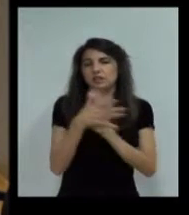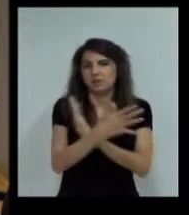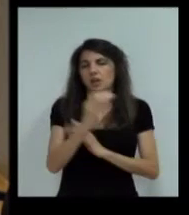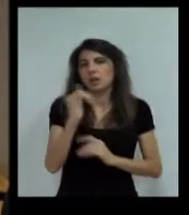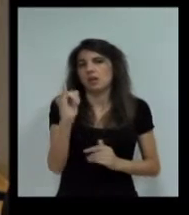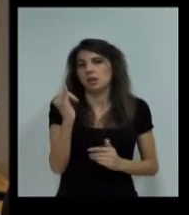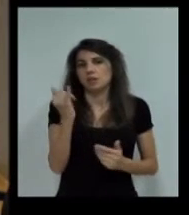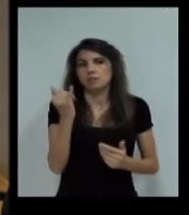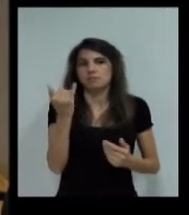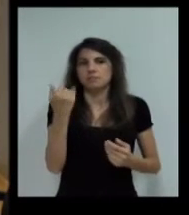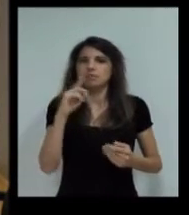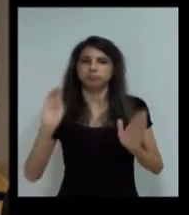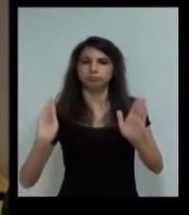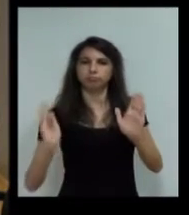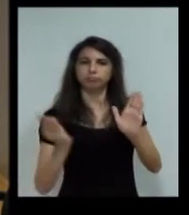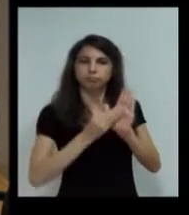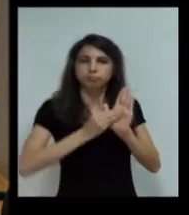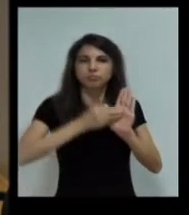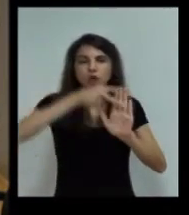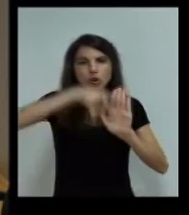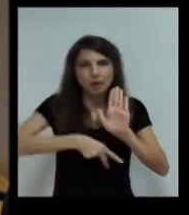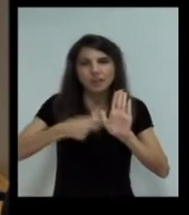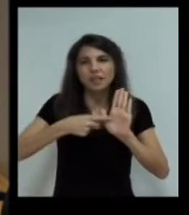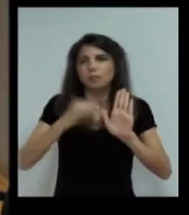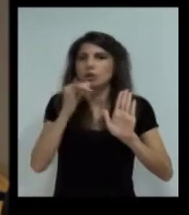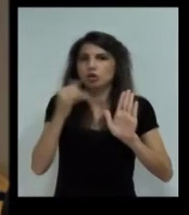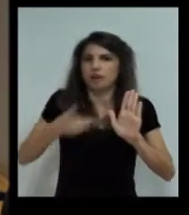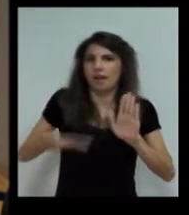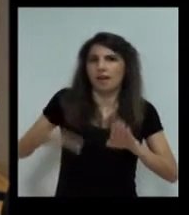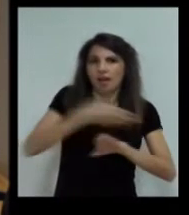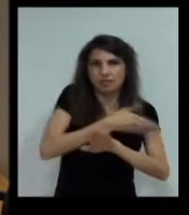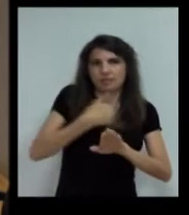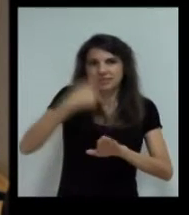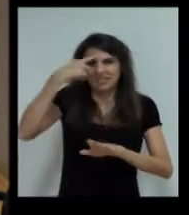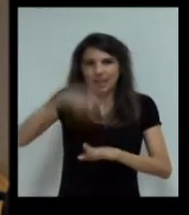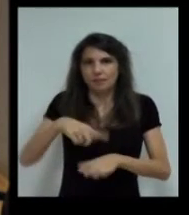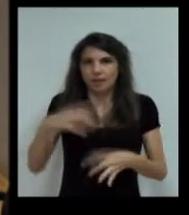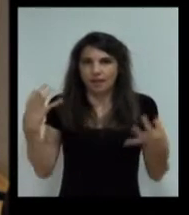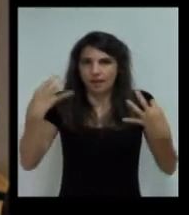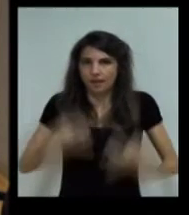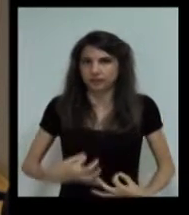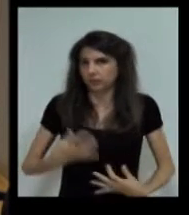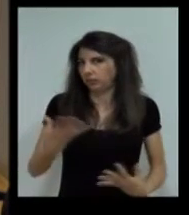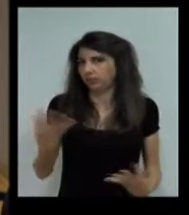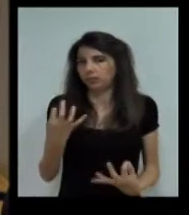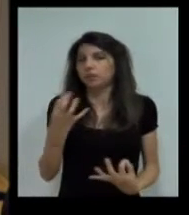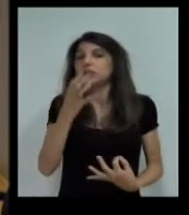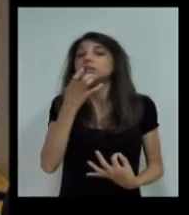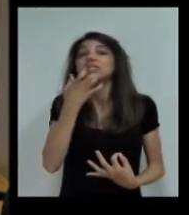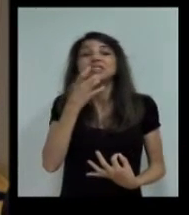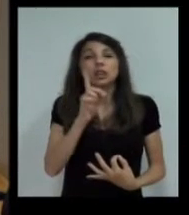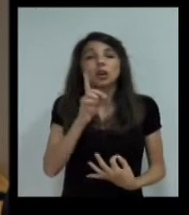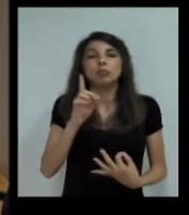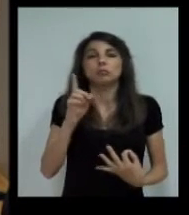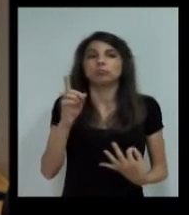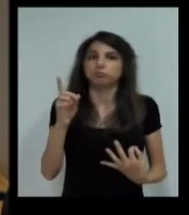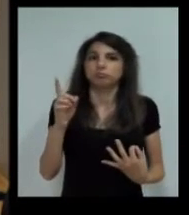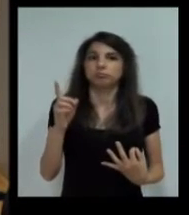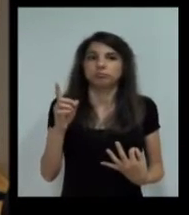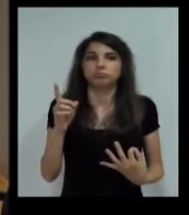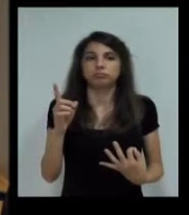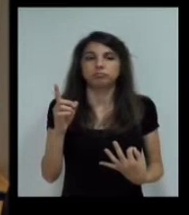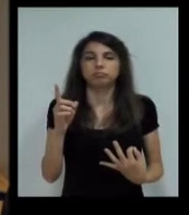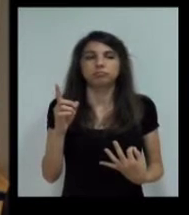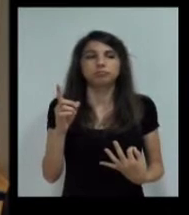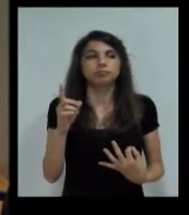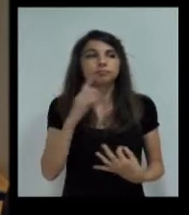normalizarlo, habrá que normalizarlo, pero eso ya está decidido que así es, ¿no? Entonces, cuando no es así, es ilegal. Lo que pasa es que yo pienso que